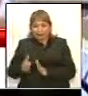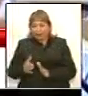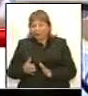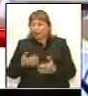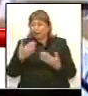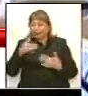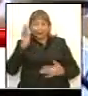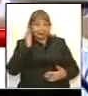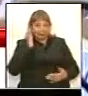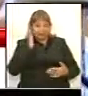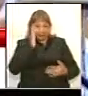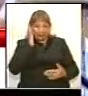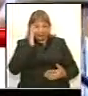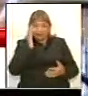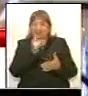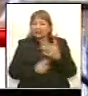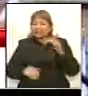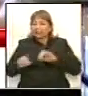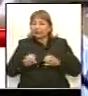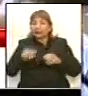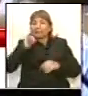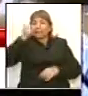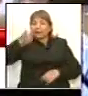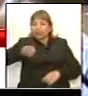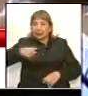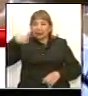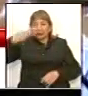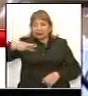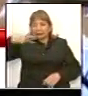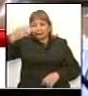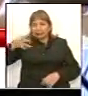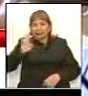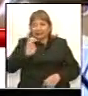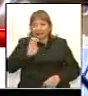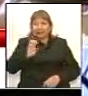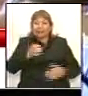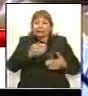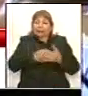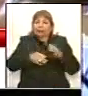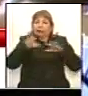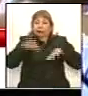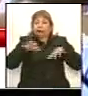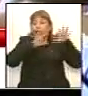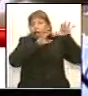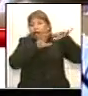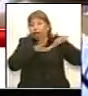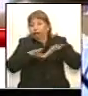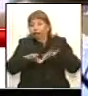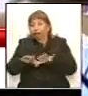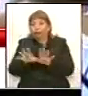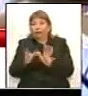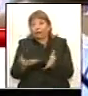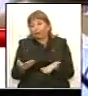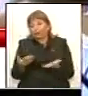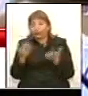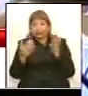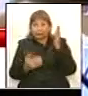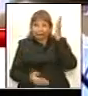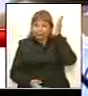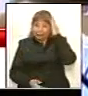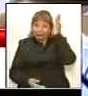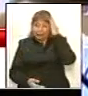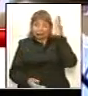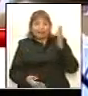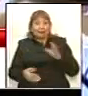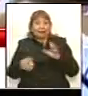que ya conocemos, lo que sabemos que va a suceder mañana, más tarde, pasó mañana y en enero, y la corriente del Niño y las épocas. Todos sabemos que en abril viene el